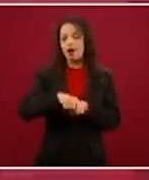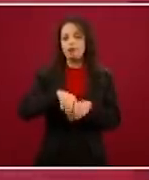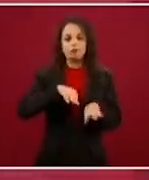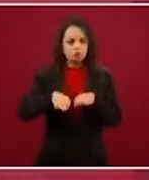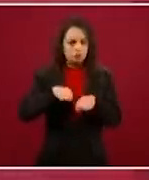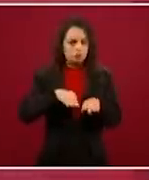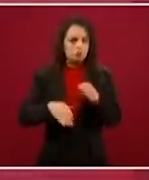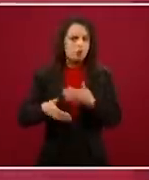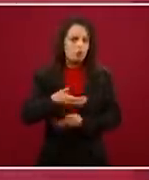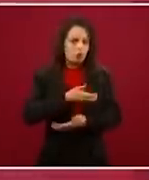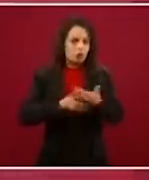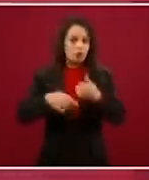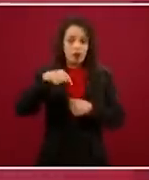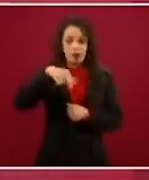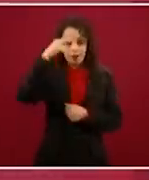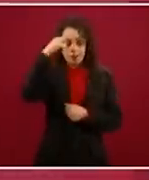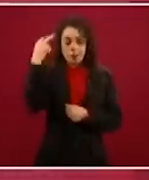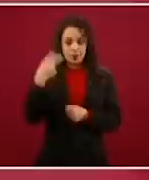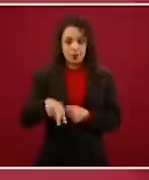tenido problema.